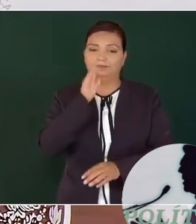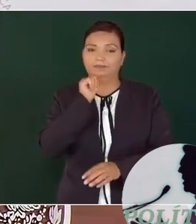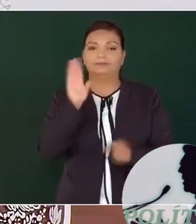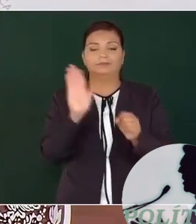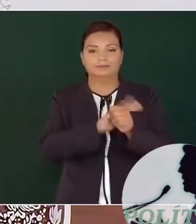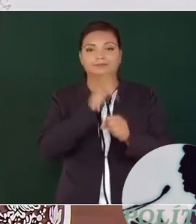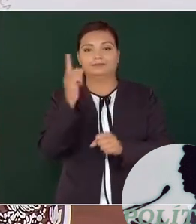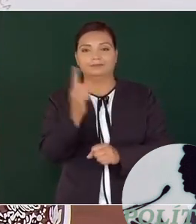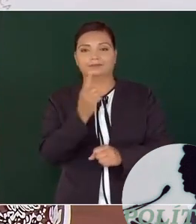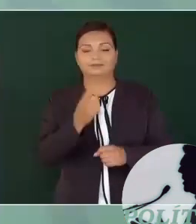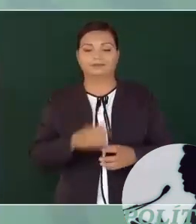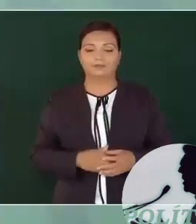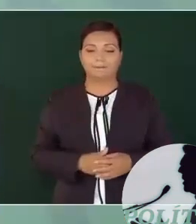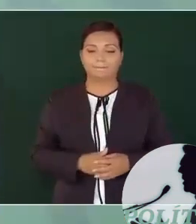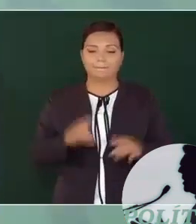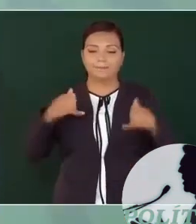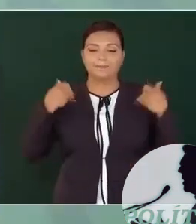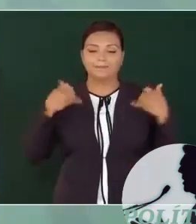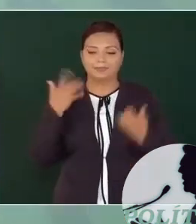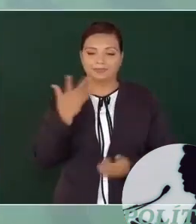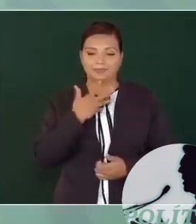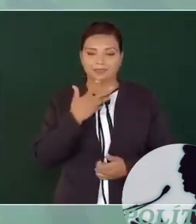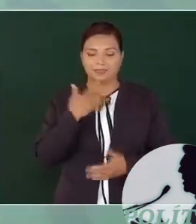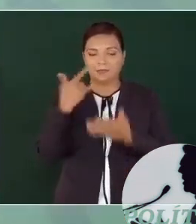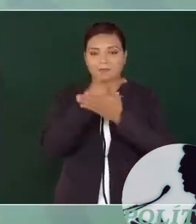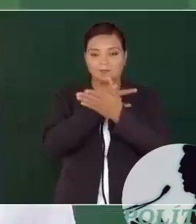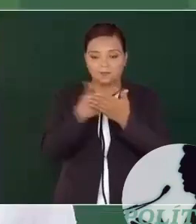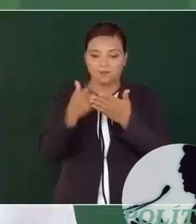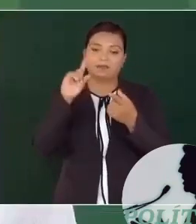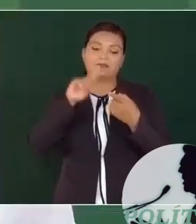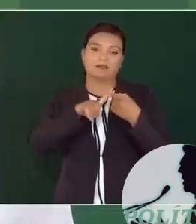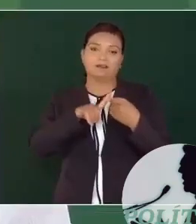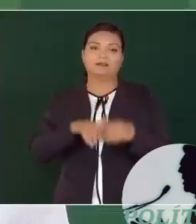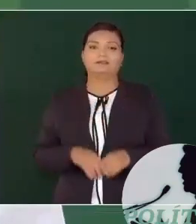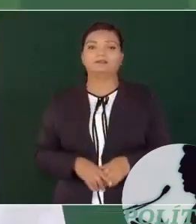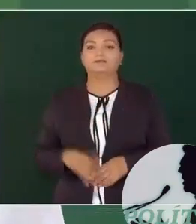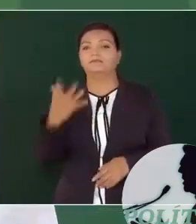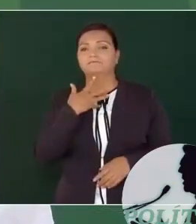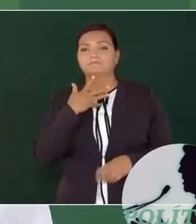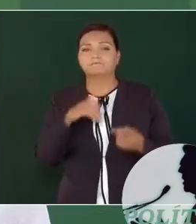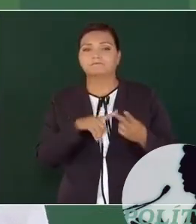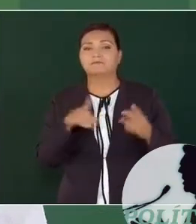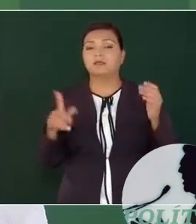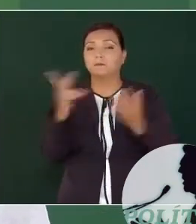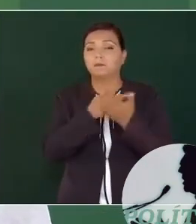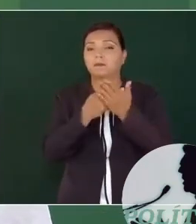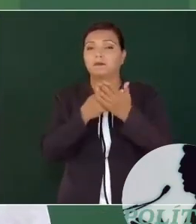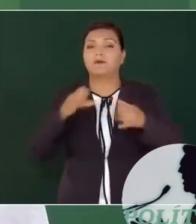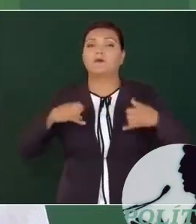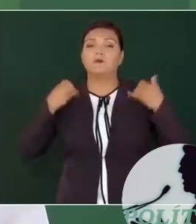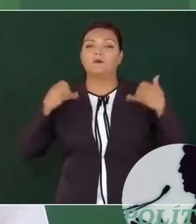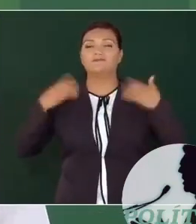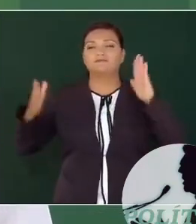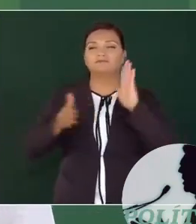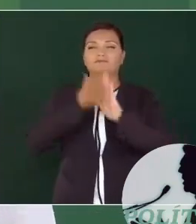porque los jóvenes tienen becas y tienen el programa Jóvenes